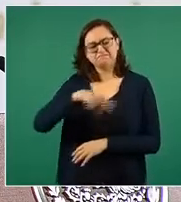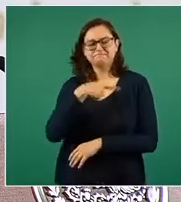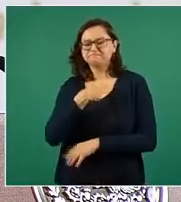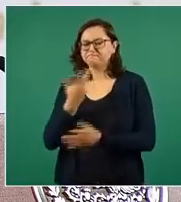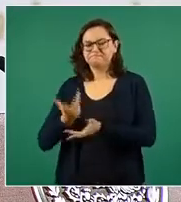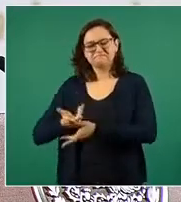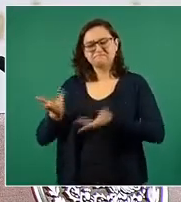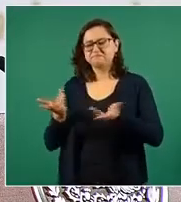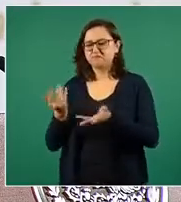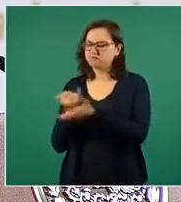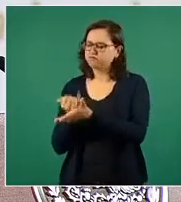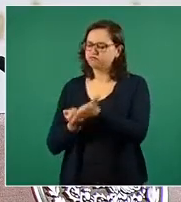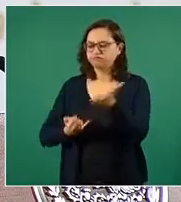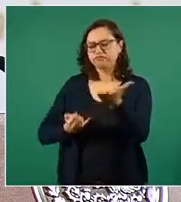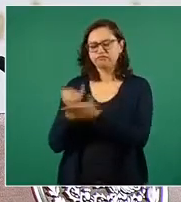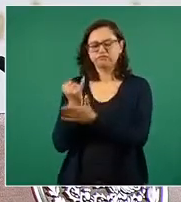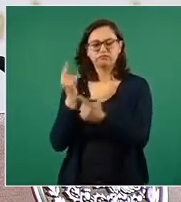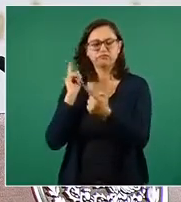tres sentidos.